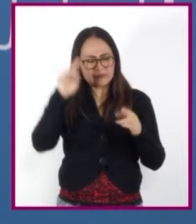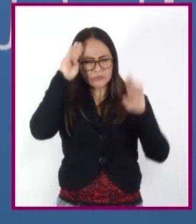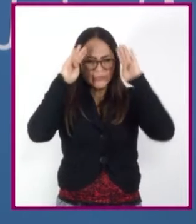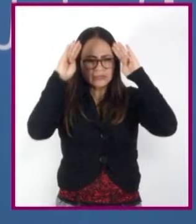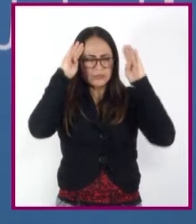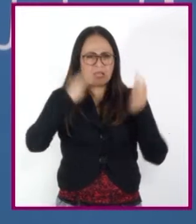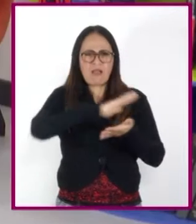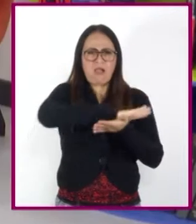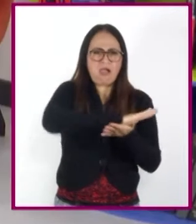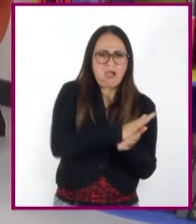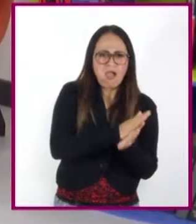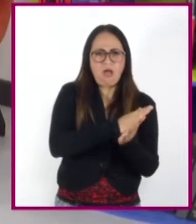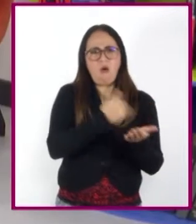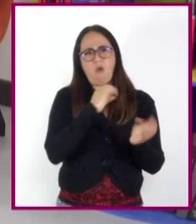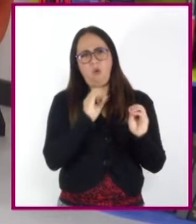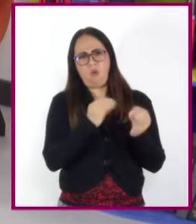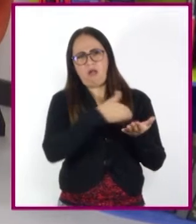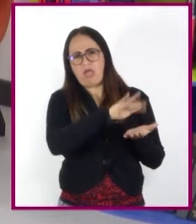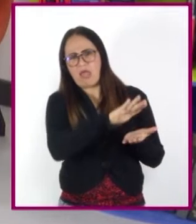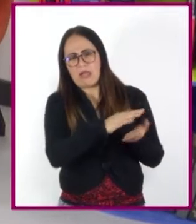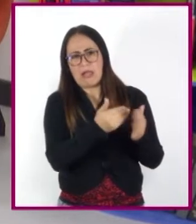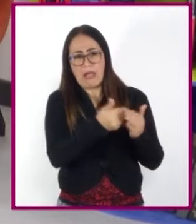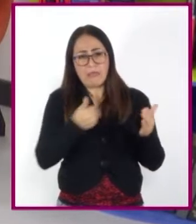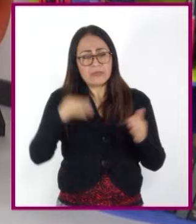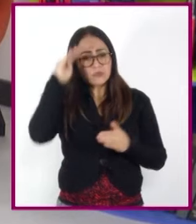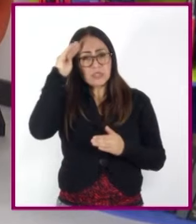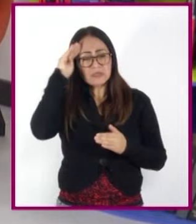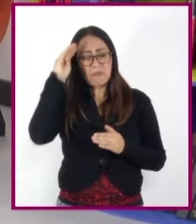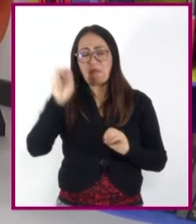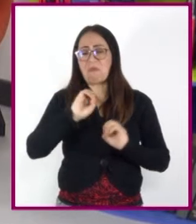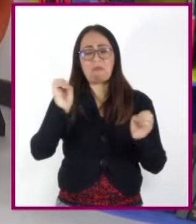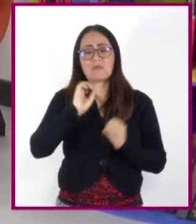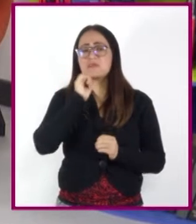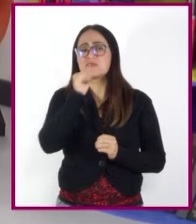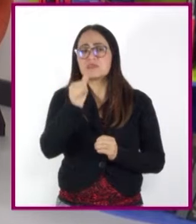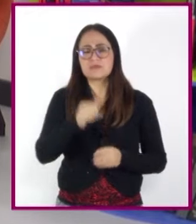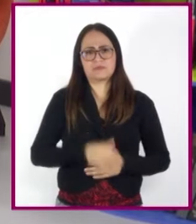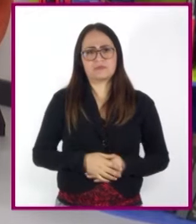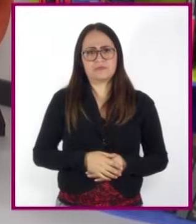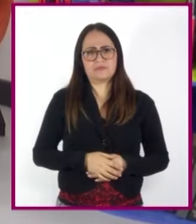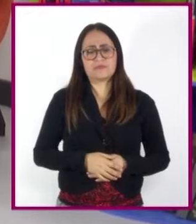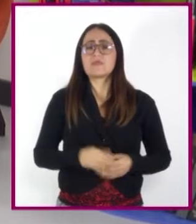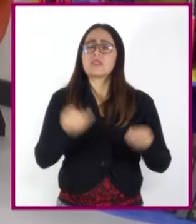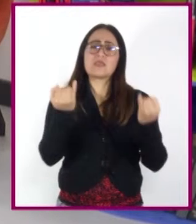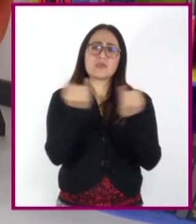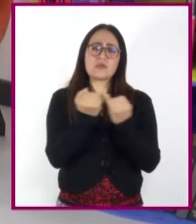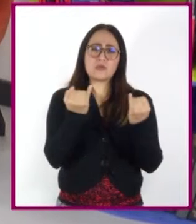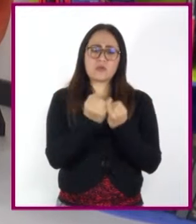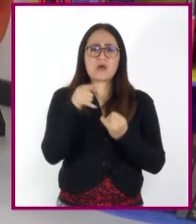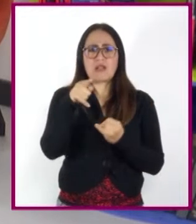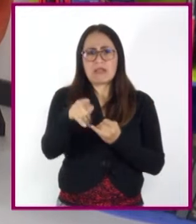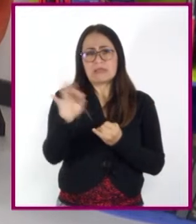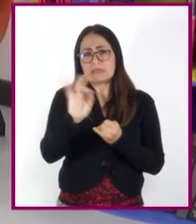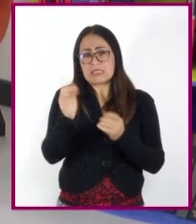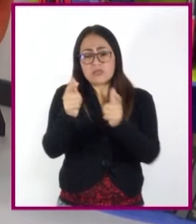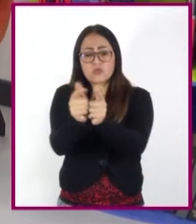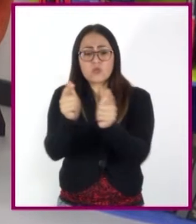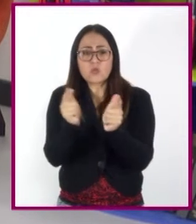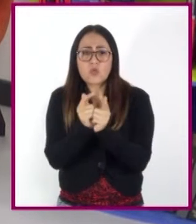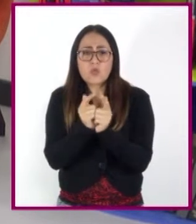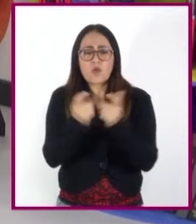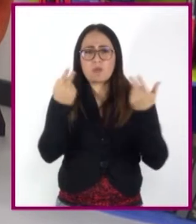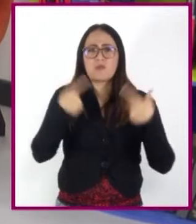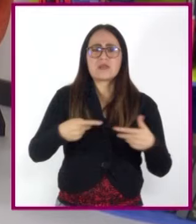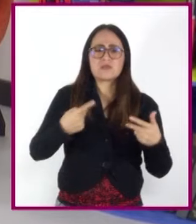o exclusión. Quisiera preguntarles si además de esto se puede decir que hay ciertos grupos de personas que se